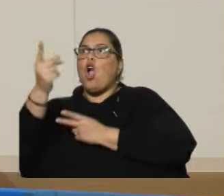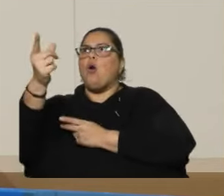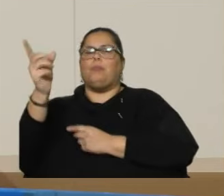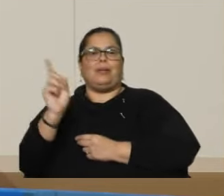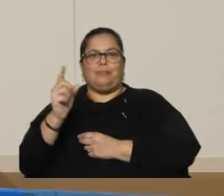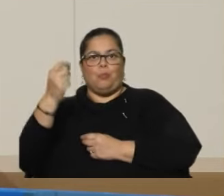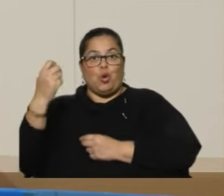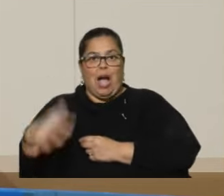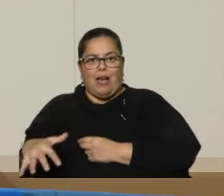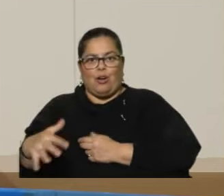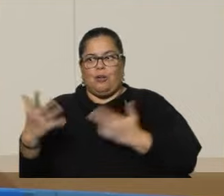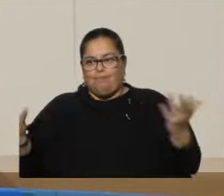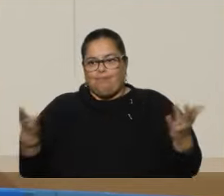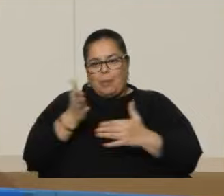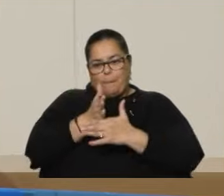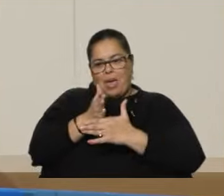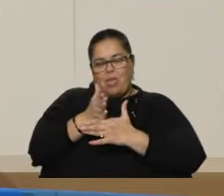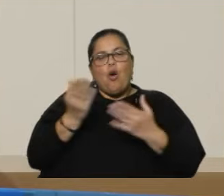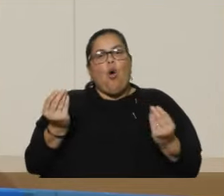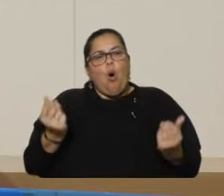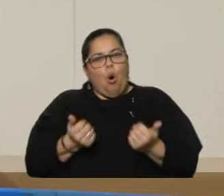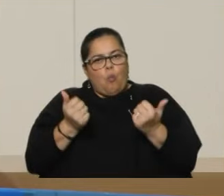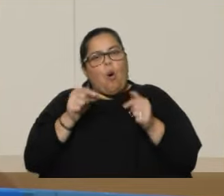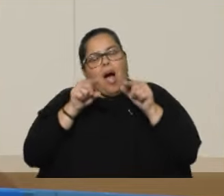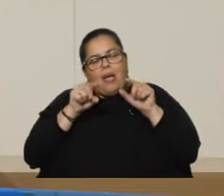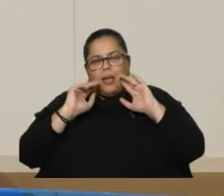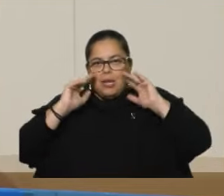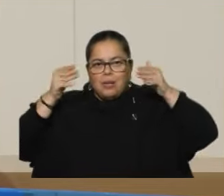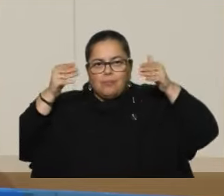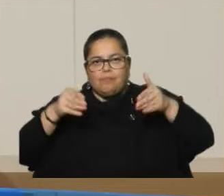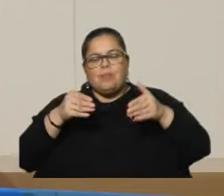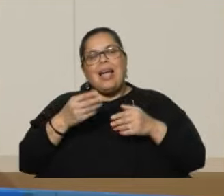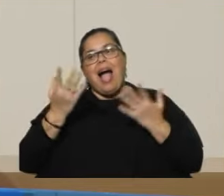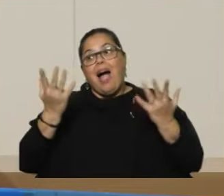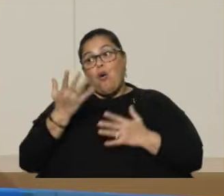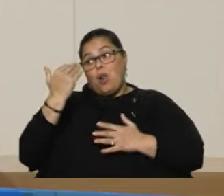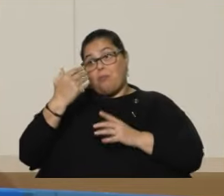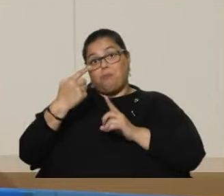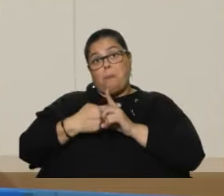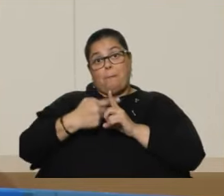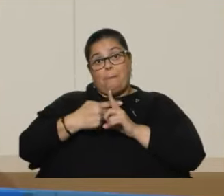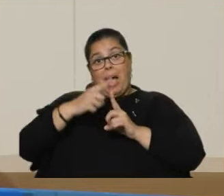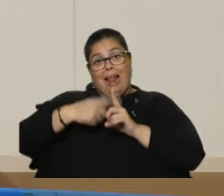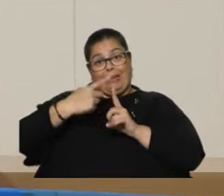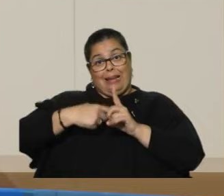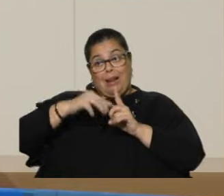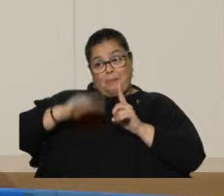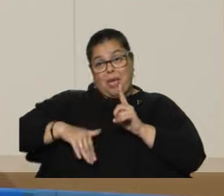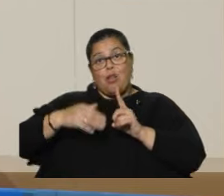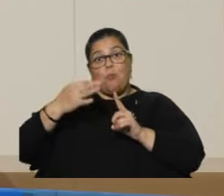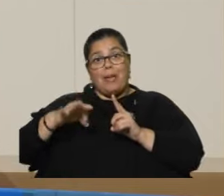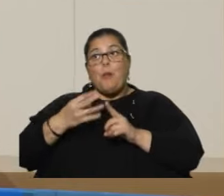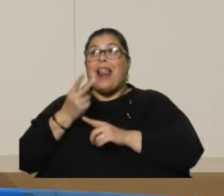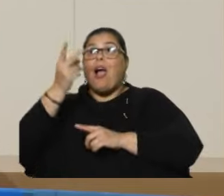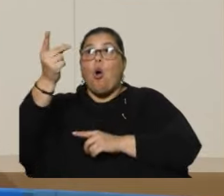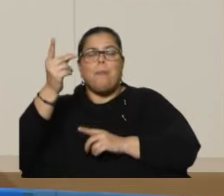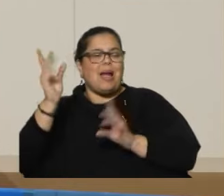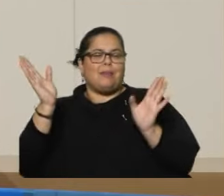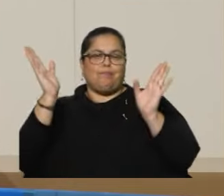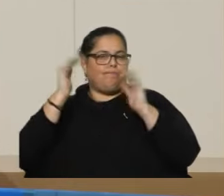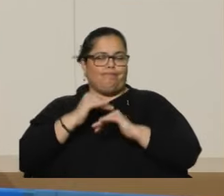caro. No. Si bien impactó en el precio del alquiler, tuvo un buen impacto en el precio del alquiler en Montevideo, no así en el de la adquisición, de la compra. Entonces, uh-huh. Bueno,